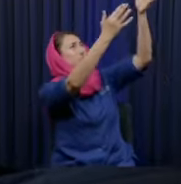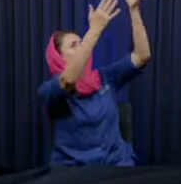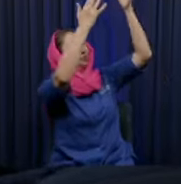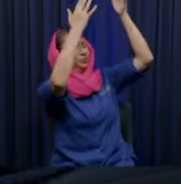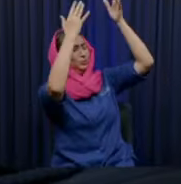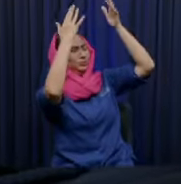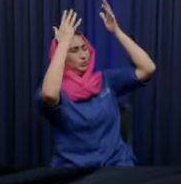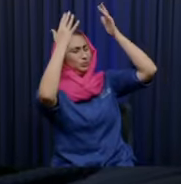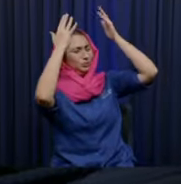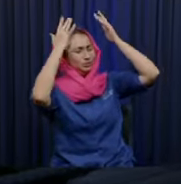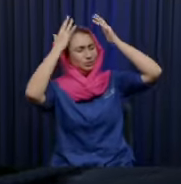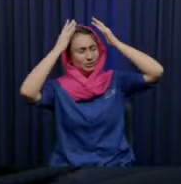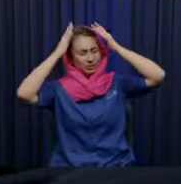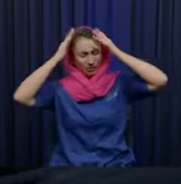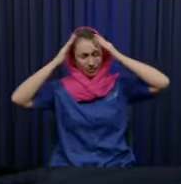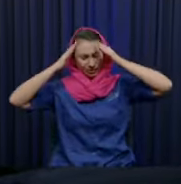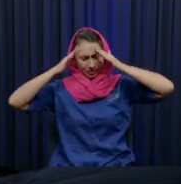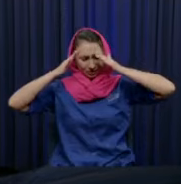descenderá,